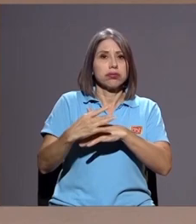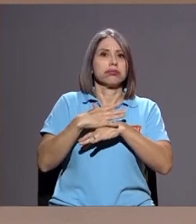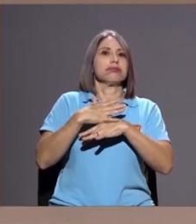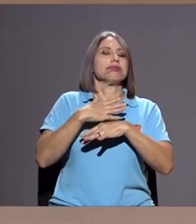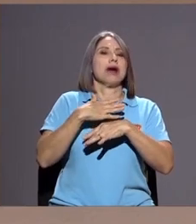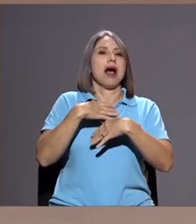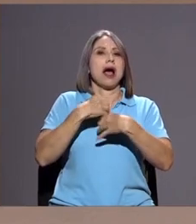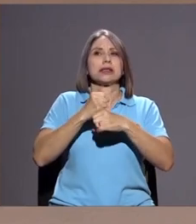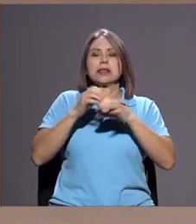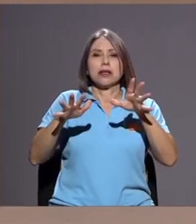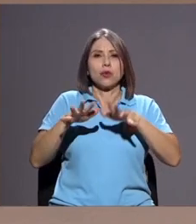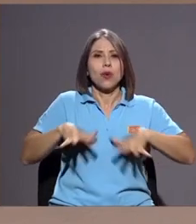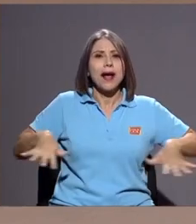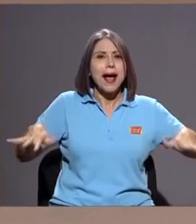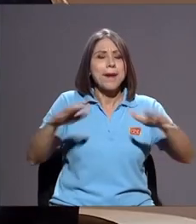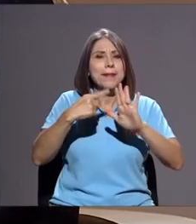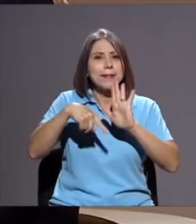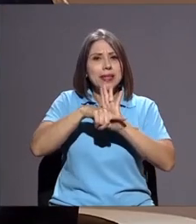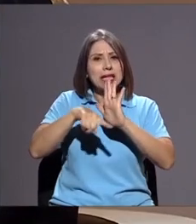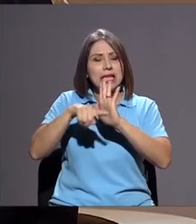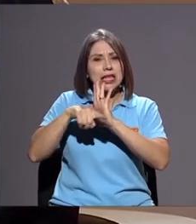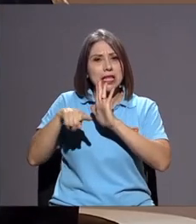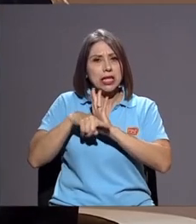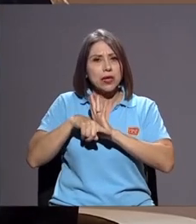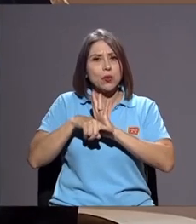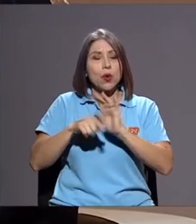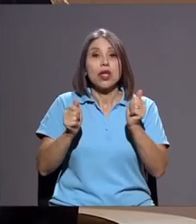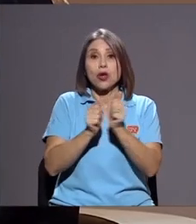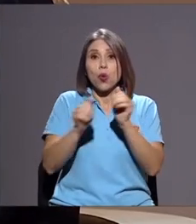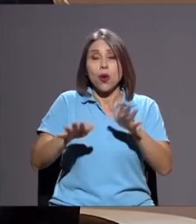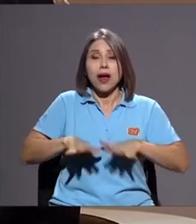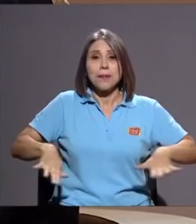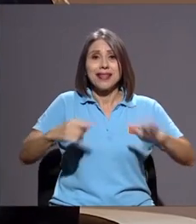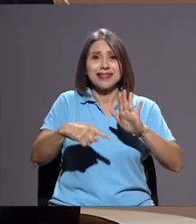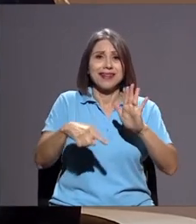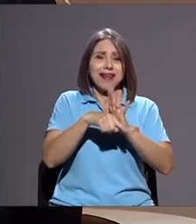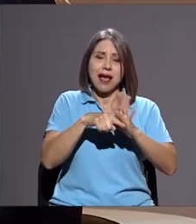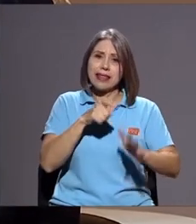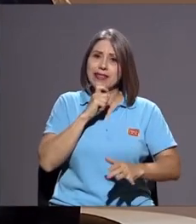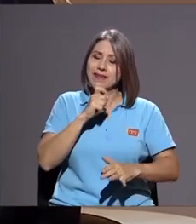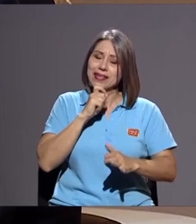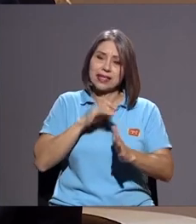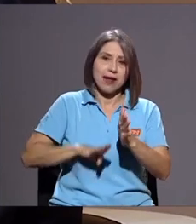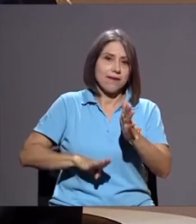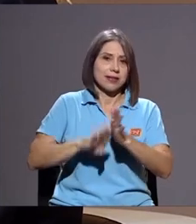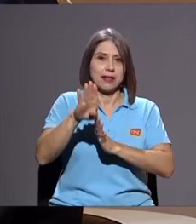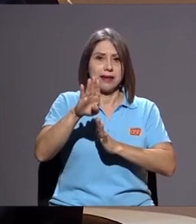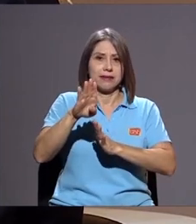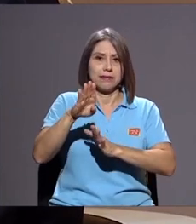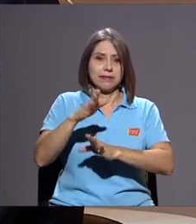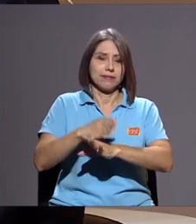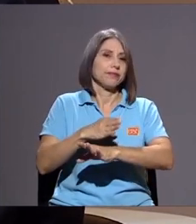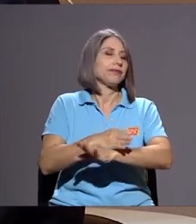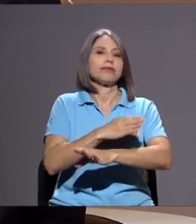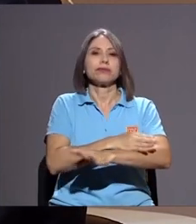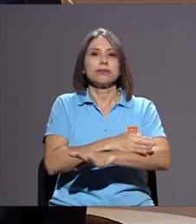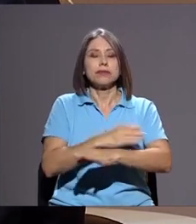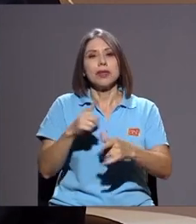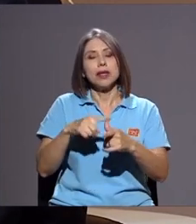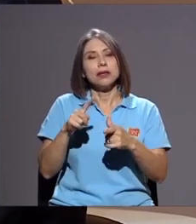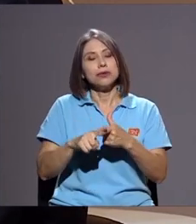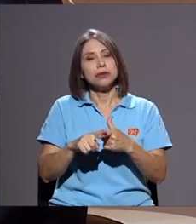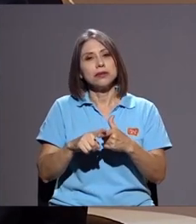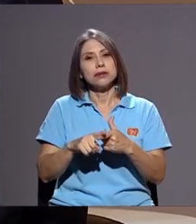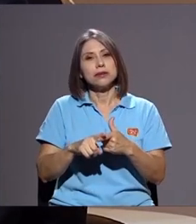ambiente relativamente negativo y con ambientes negativos es difícil avanzar y entonces